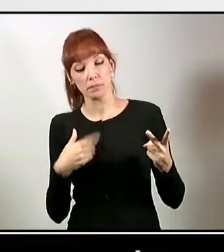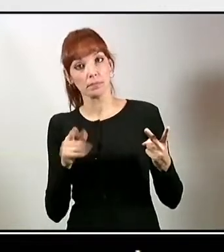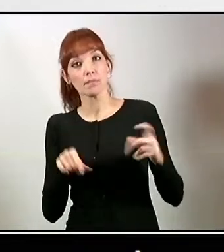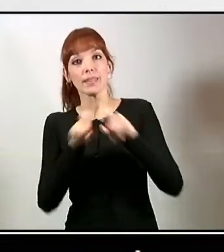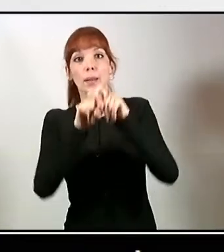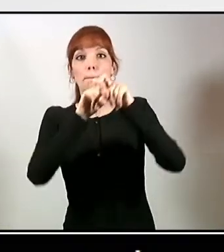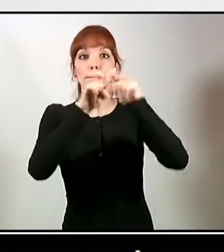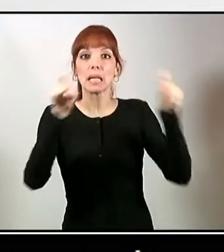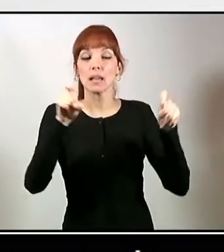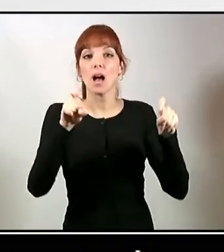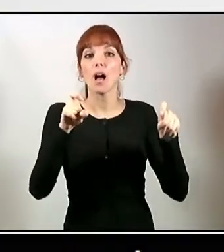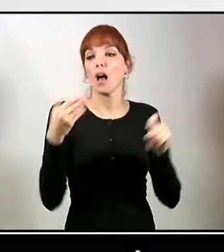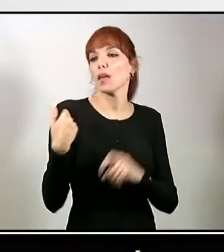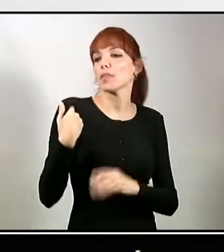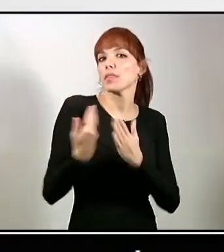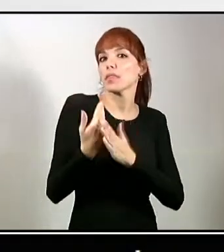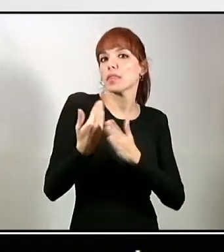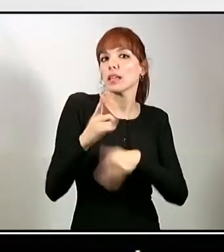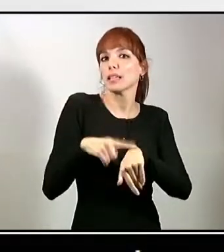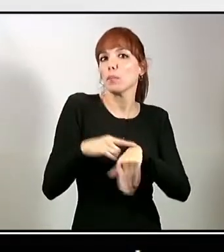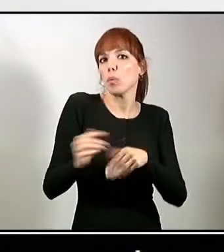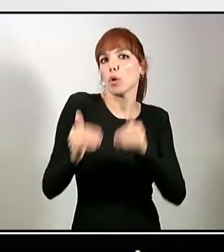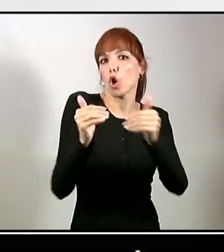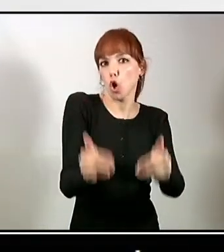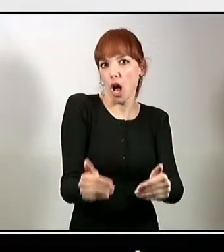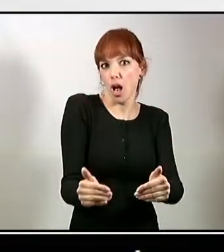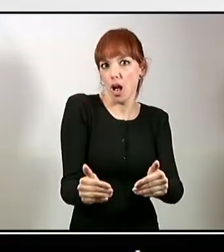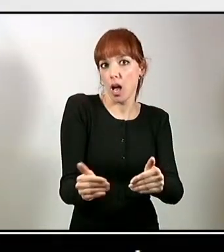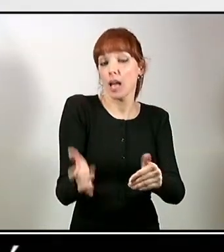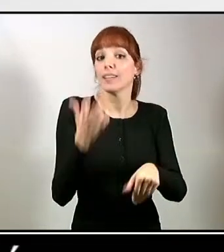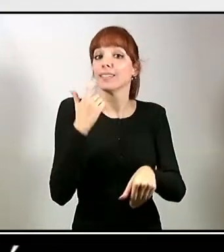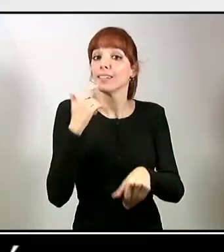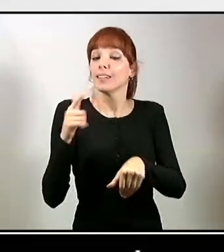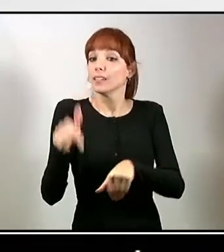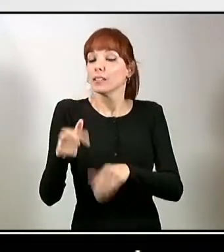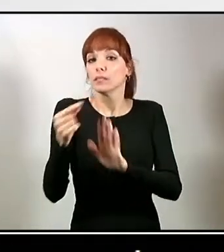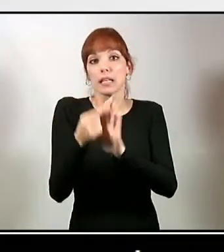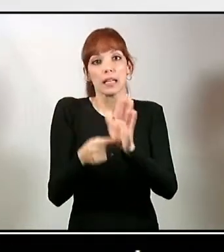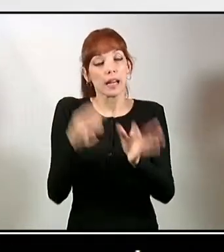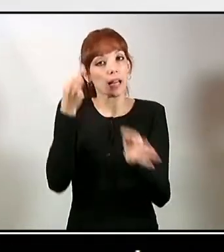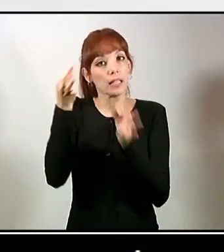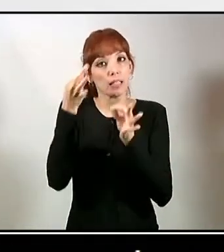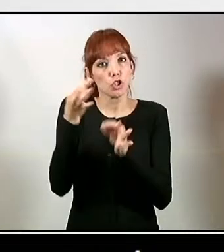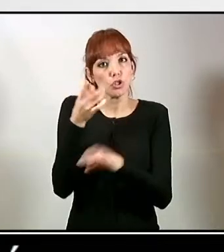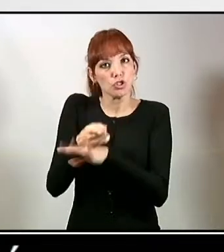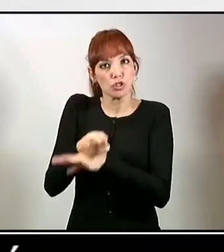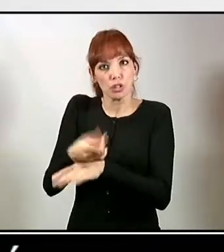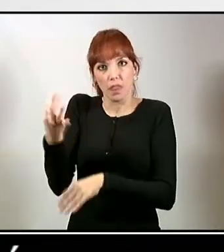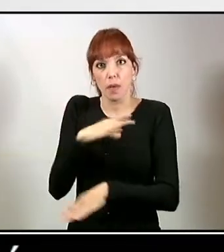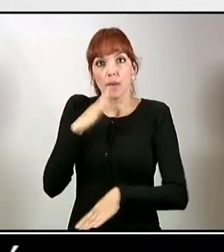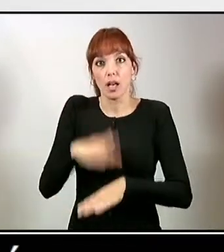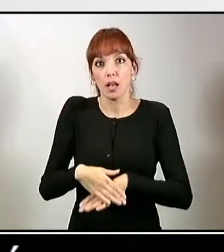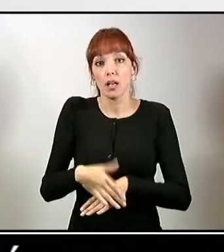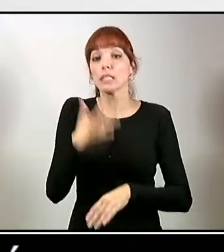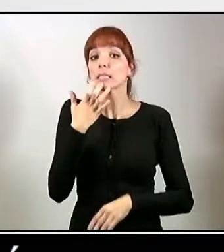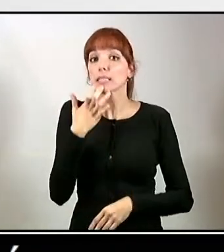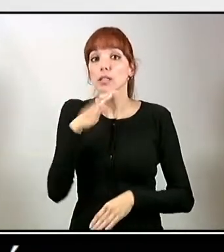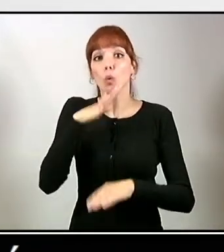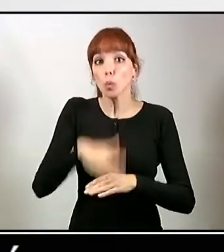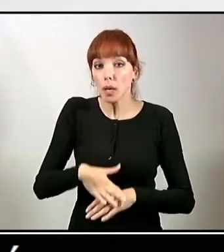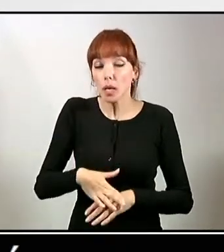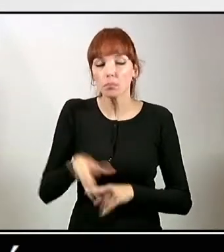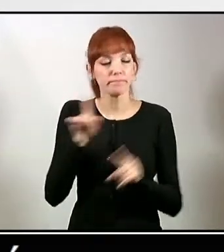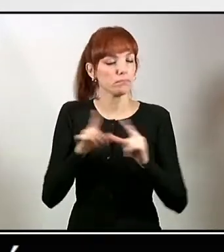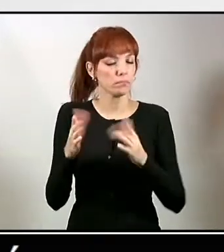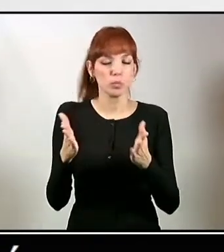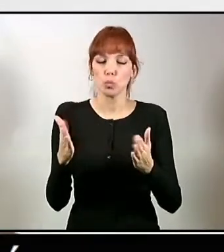unos días pidió una prórroga. Esa prórroga, como digo, tiene que reunir una serie de requisitos. Si esos requisitos se cumplen, no habrá ningún